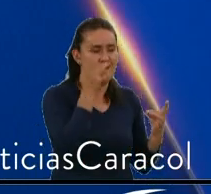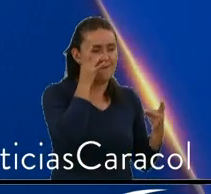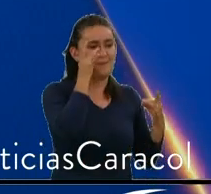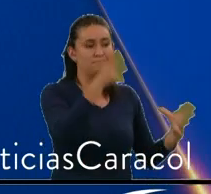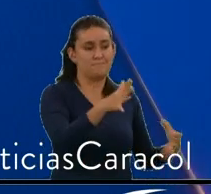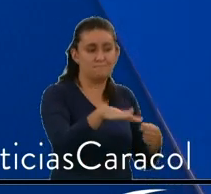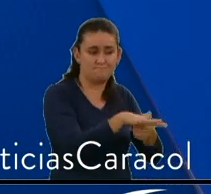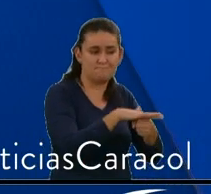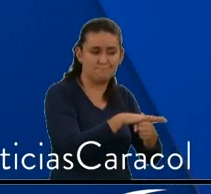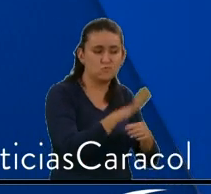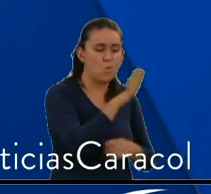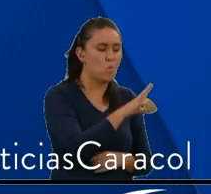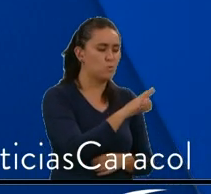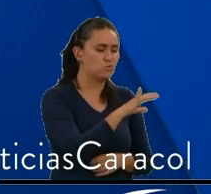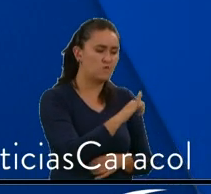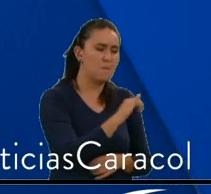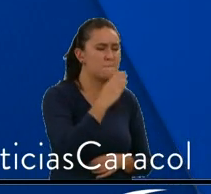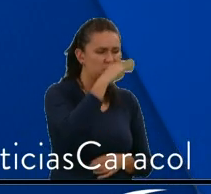en Medellín?